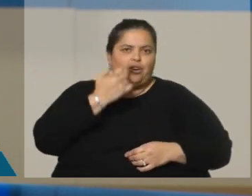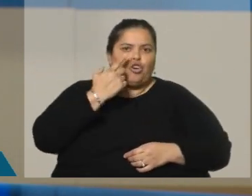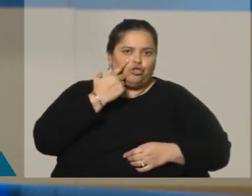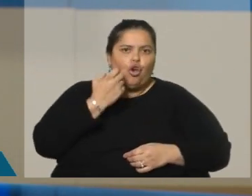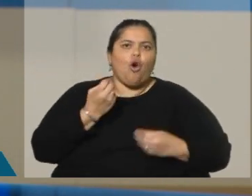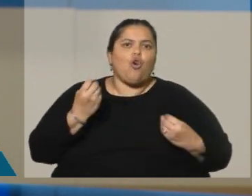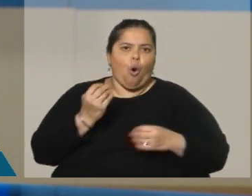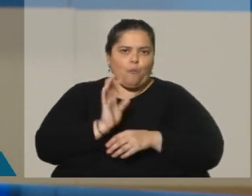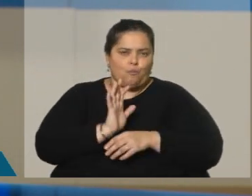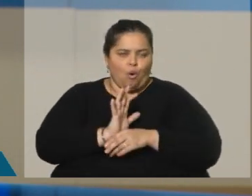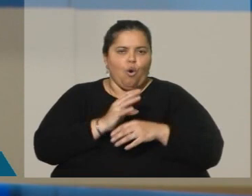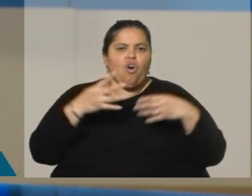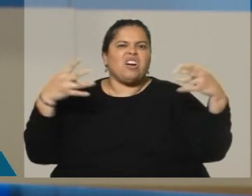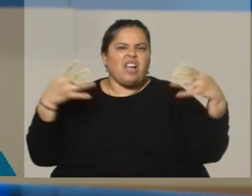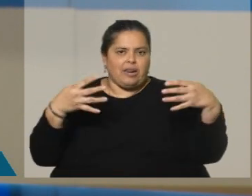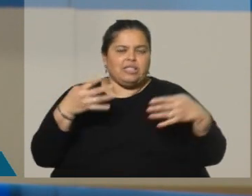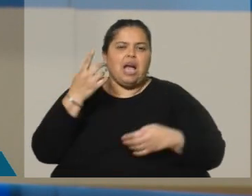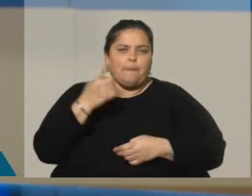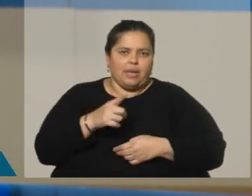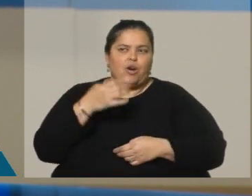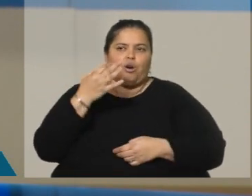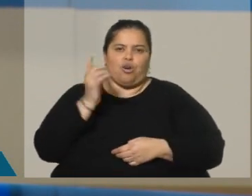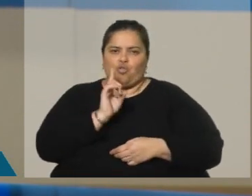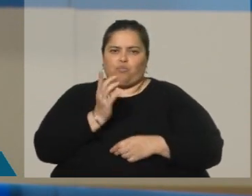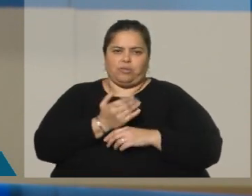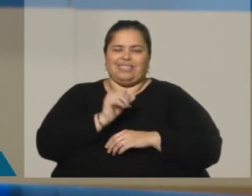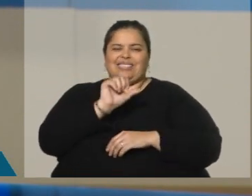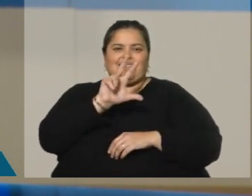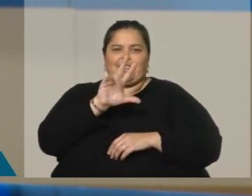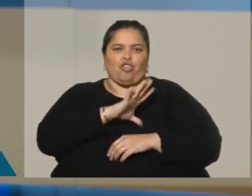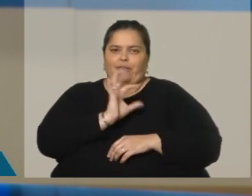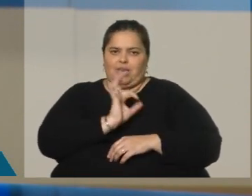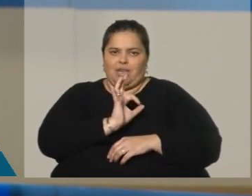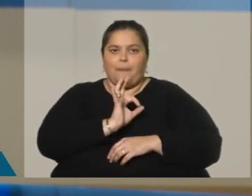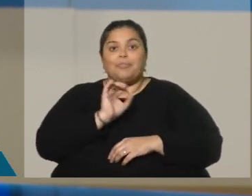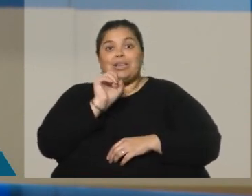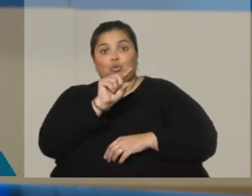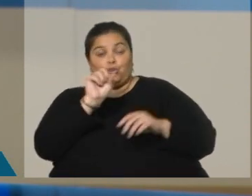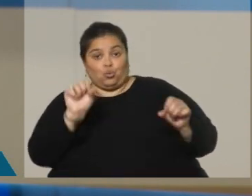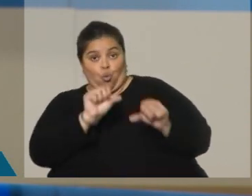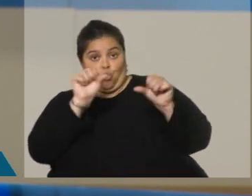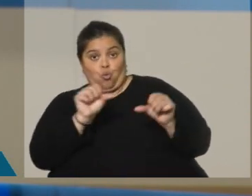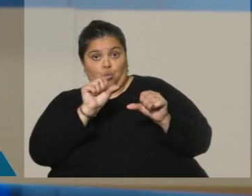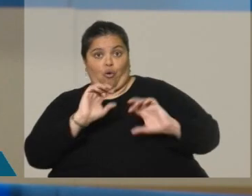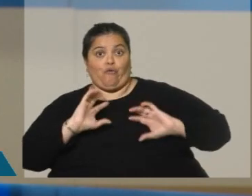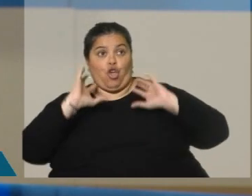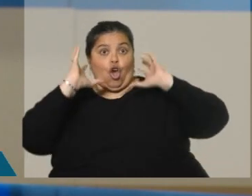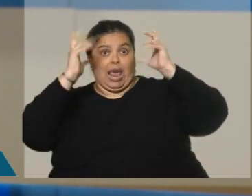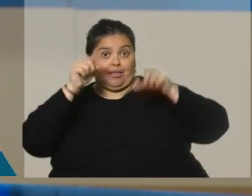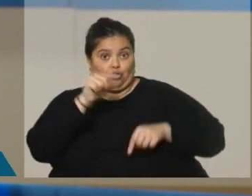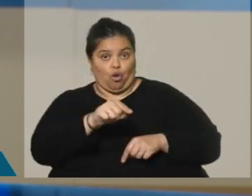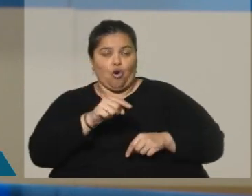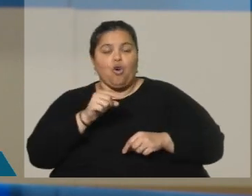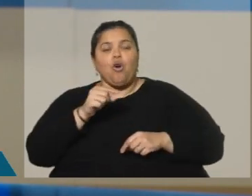con sus especificidades en el caso de Uruguay y su accionar su accionar su accionar muy lento